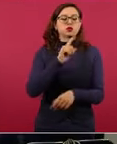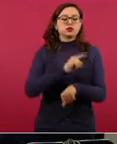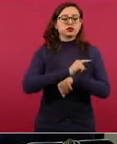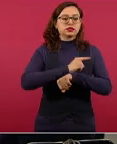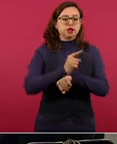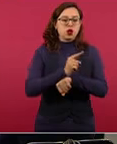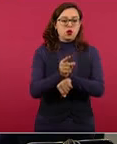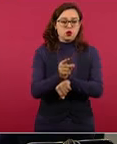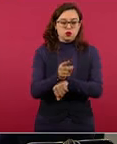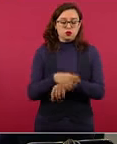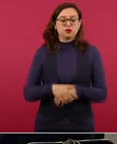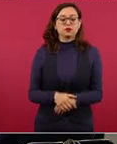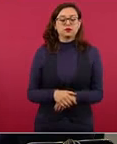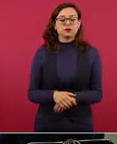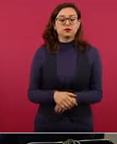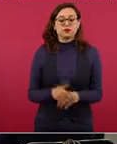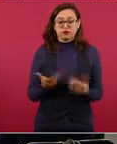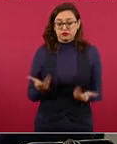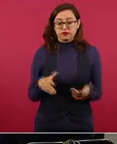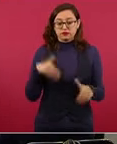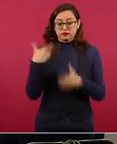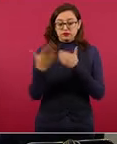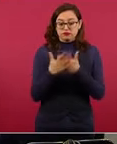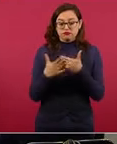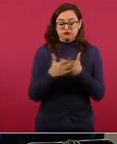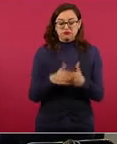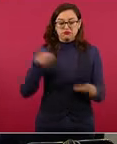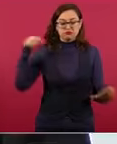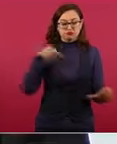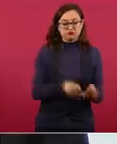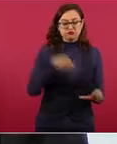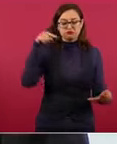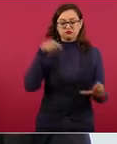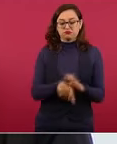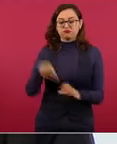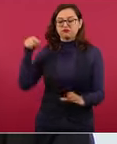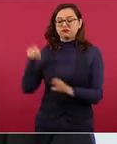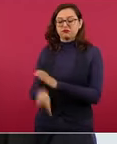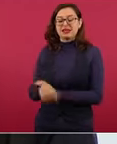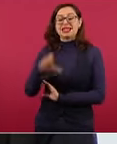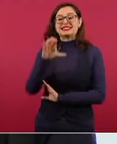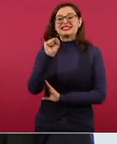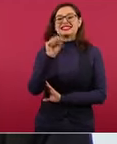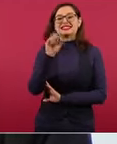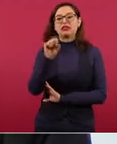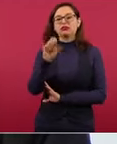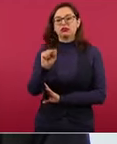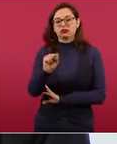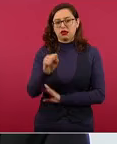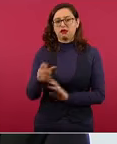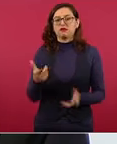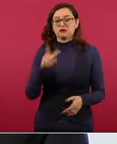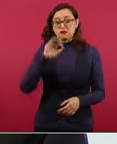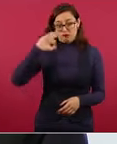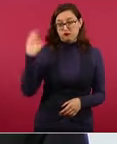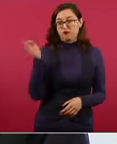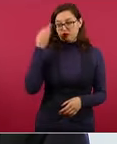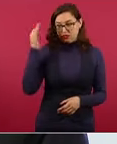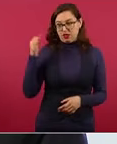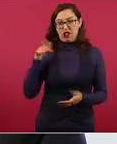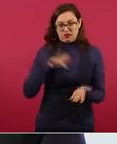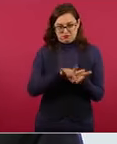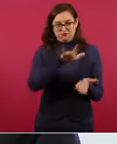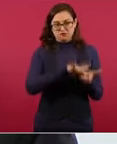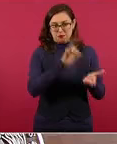vamos a llegar hasta 60 pozos en el transcurso de este año pozos de emergencia con una aportación federal de 25 millones de